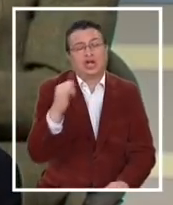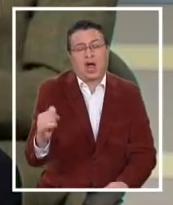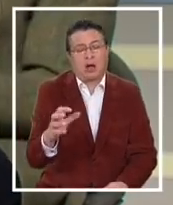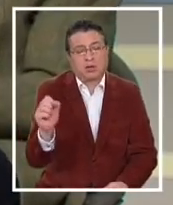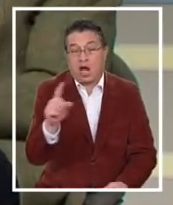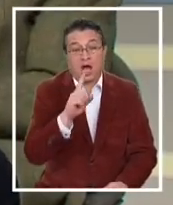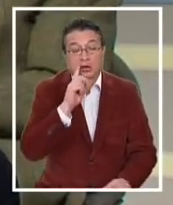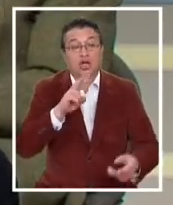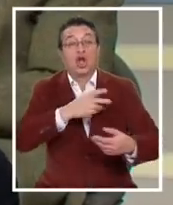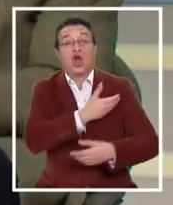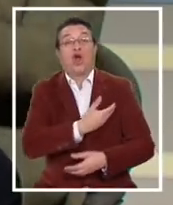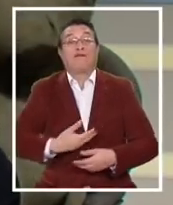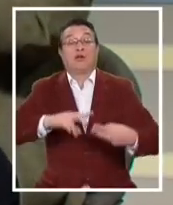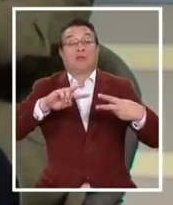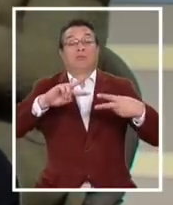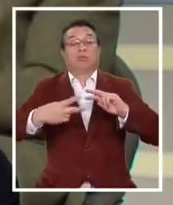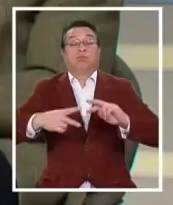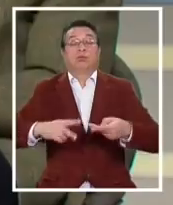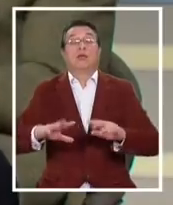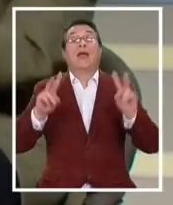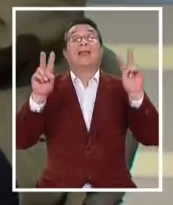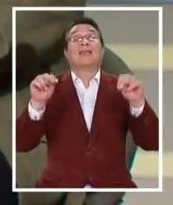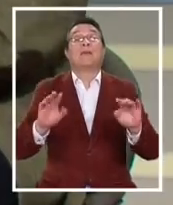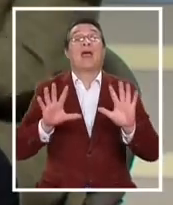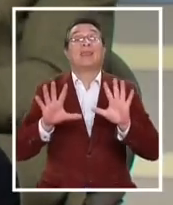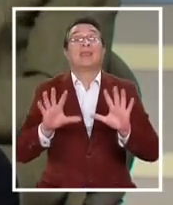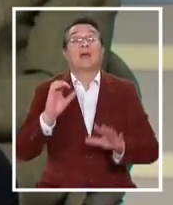Claro, eso pasa siempre. Y en el caso del 10%, que ya vamos al tercer retiro,